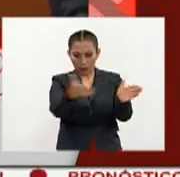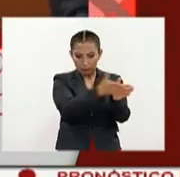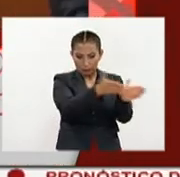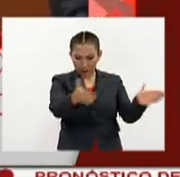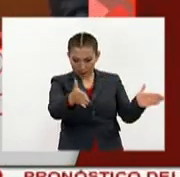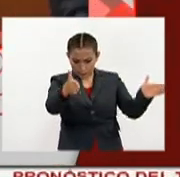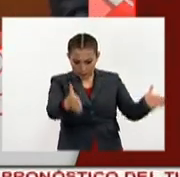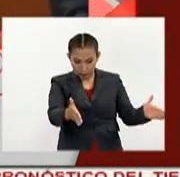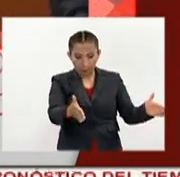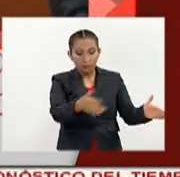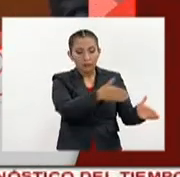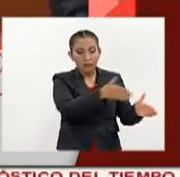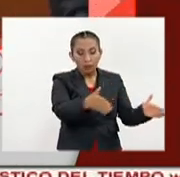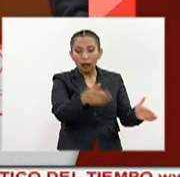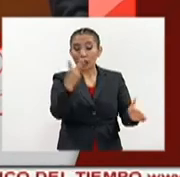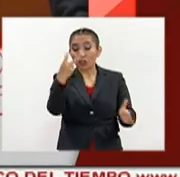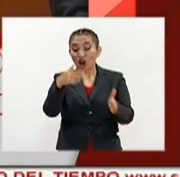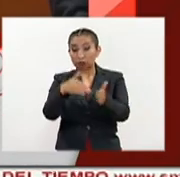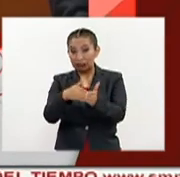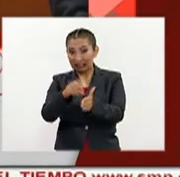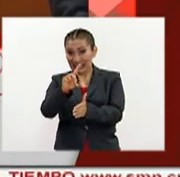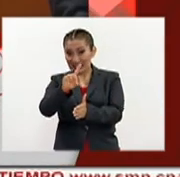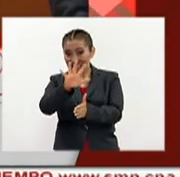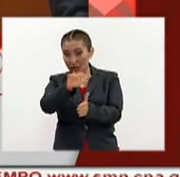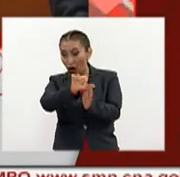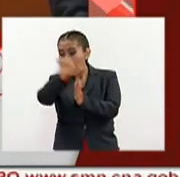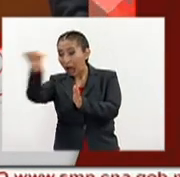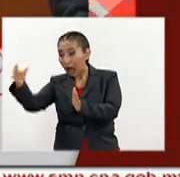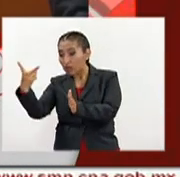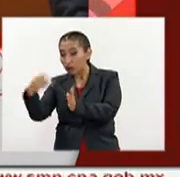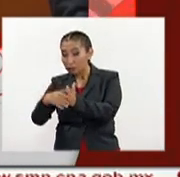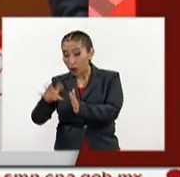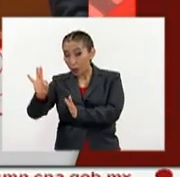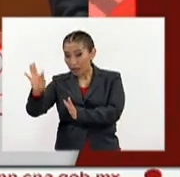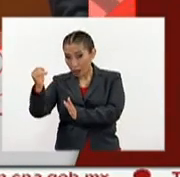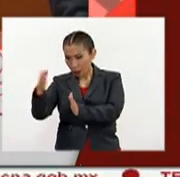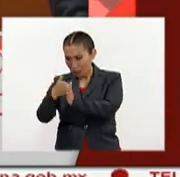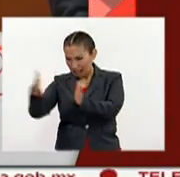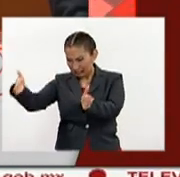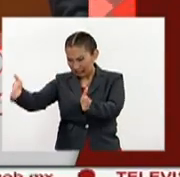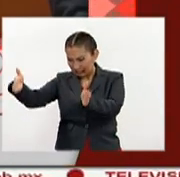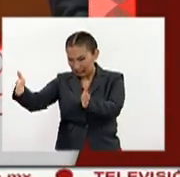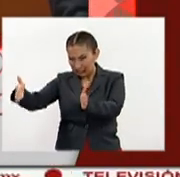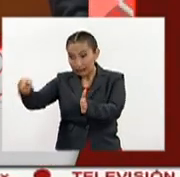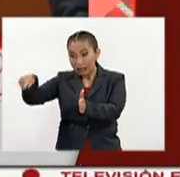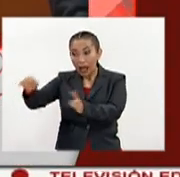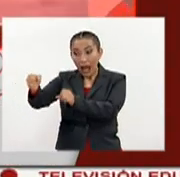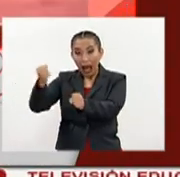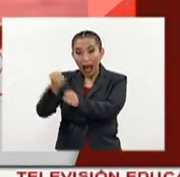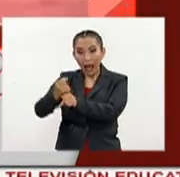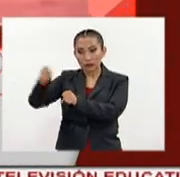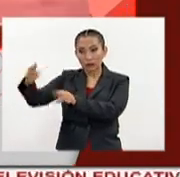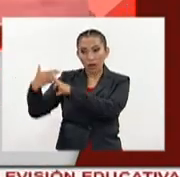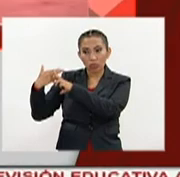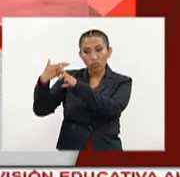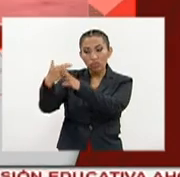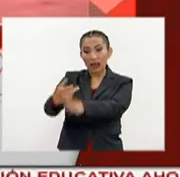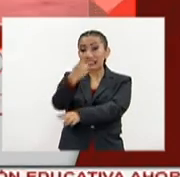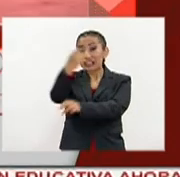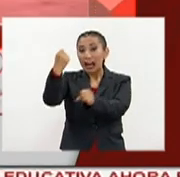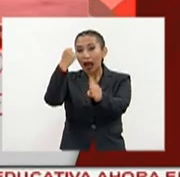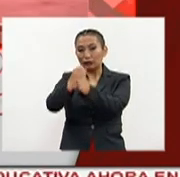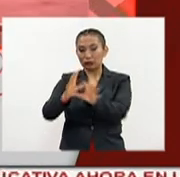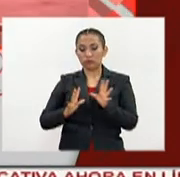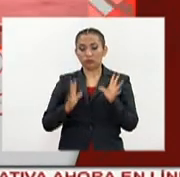2035 y del 2035 hacia el 2049, para ser exactos, año en que se celebraría el centenario